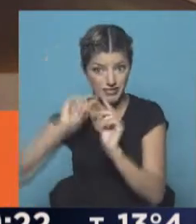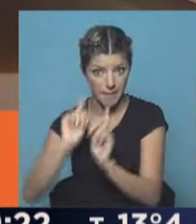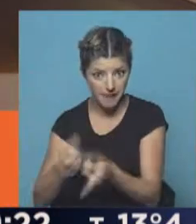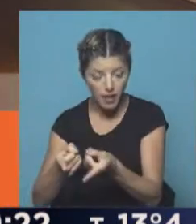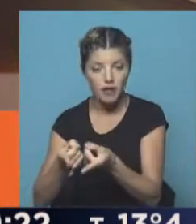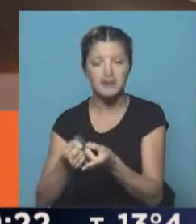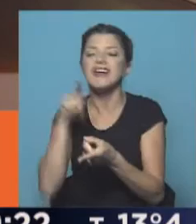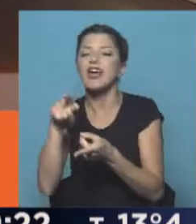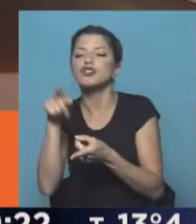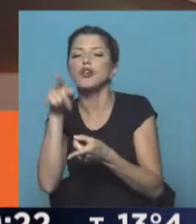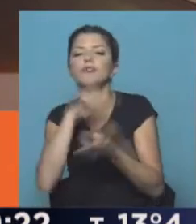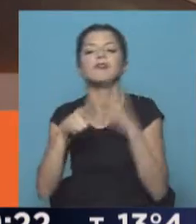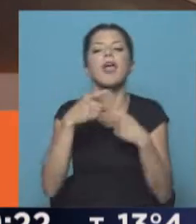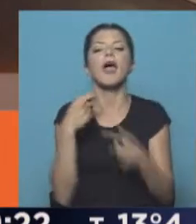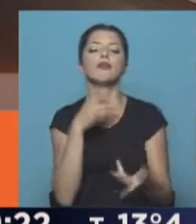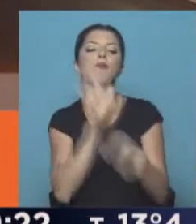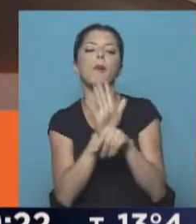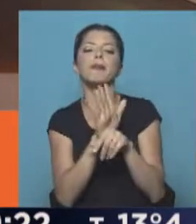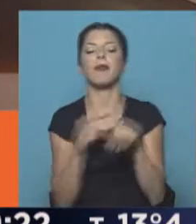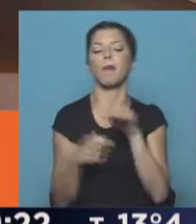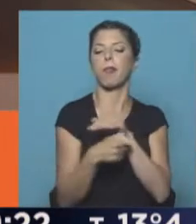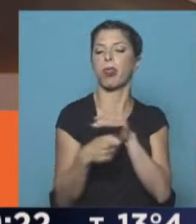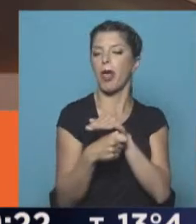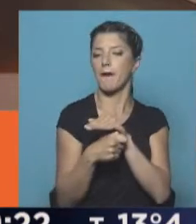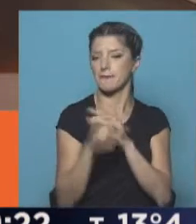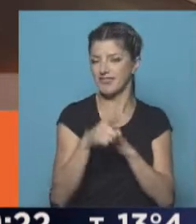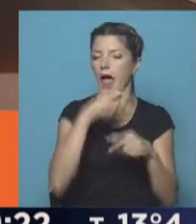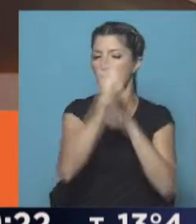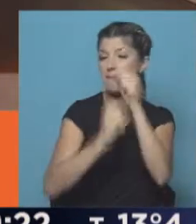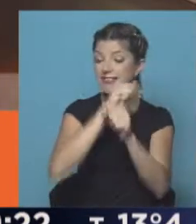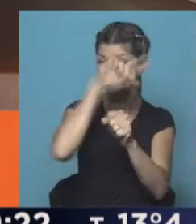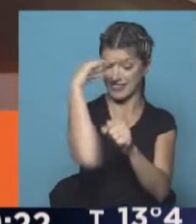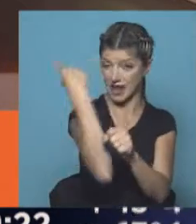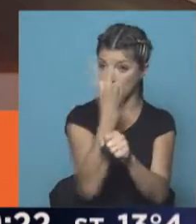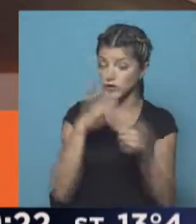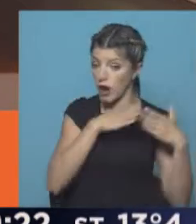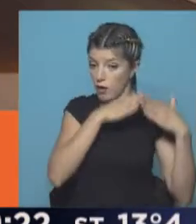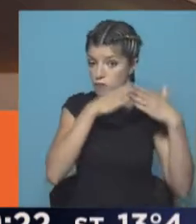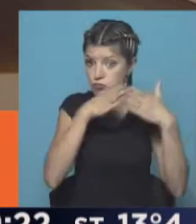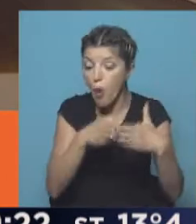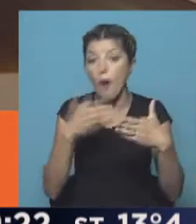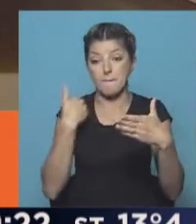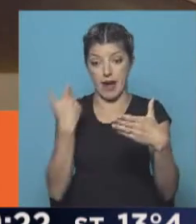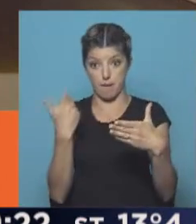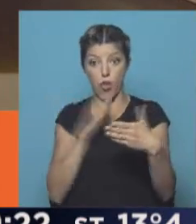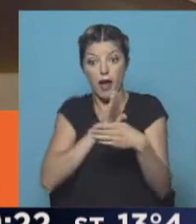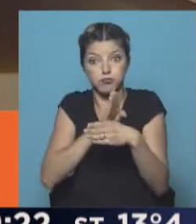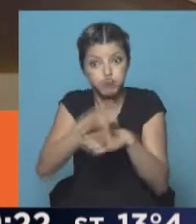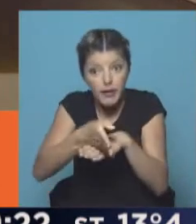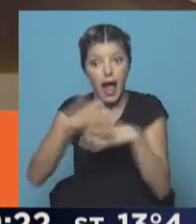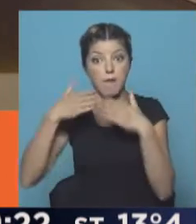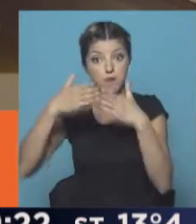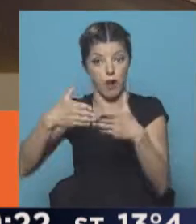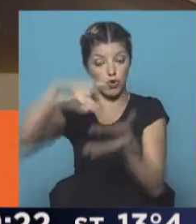a extorsionar, a cobrarles una suerte de peaje a empresas marítimas extranjeras que para poder ingresar al puerto de Buenos